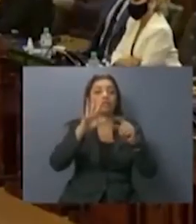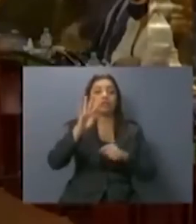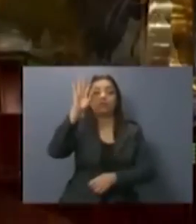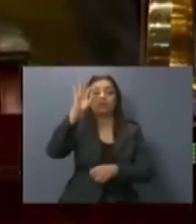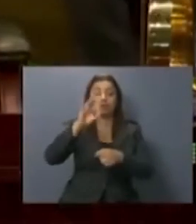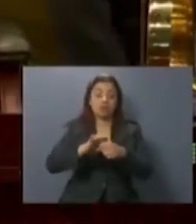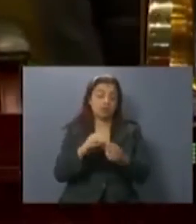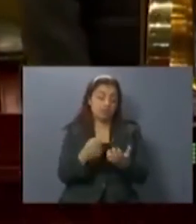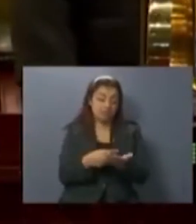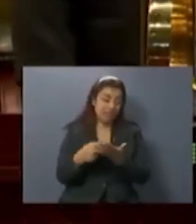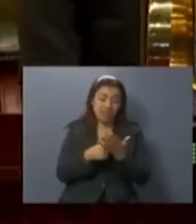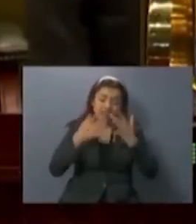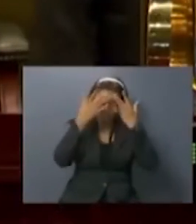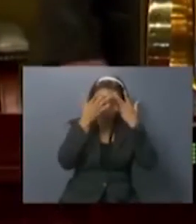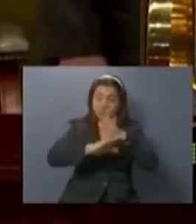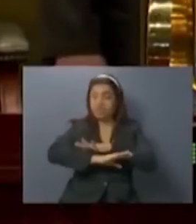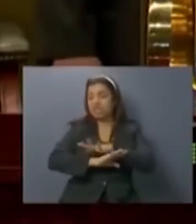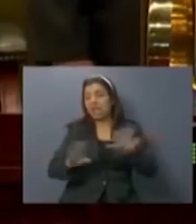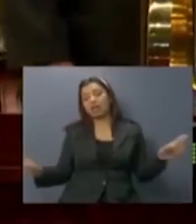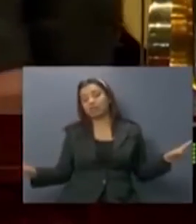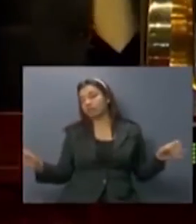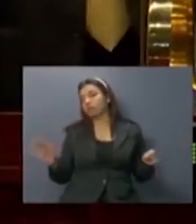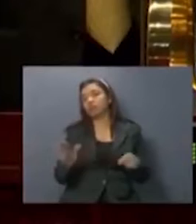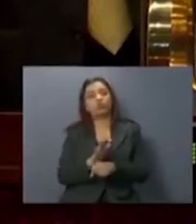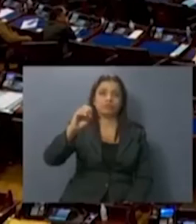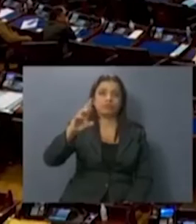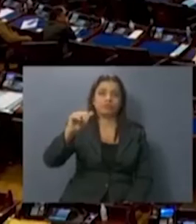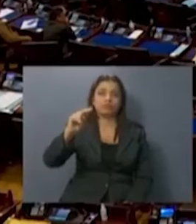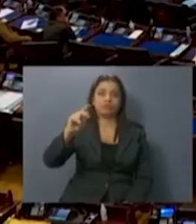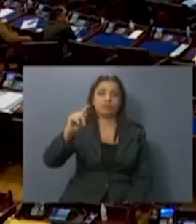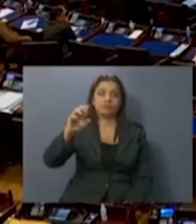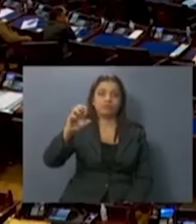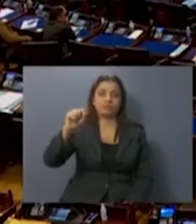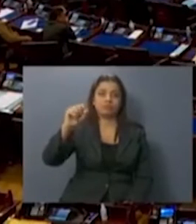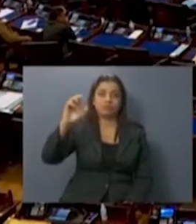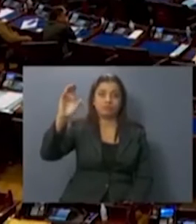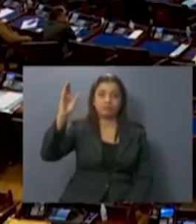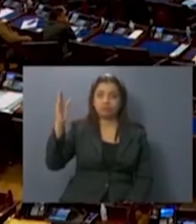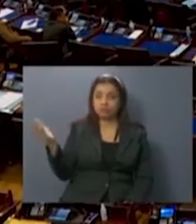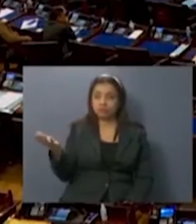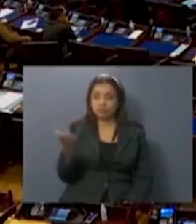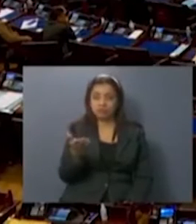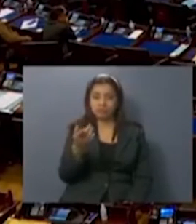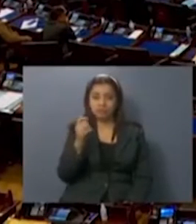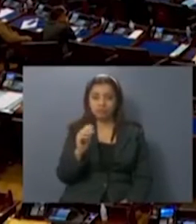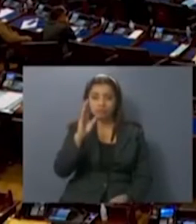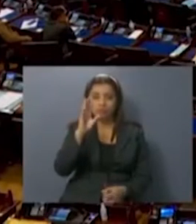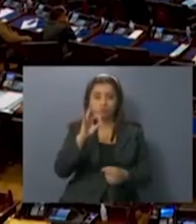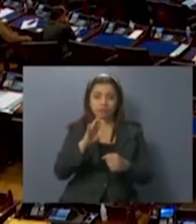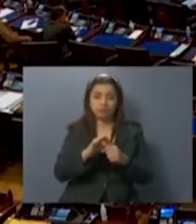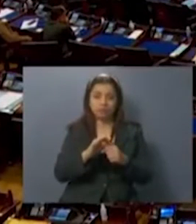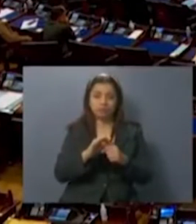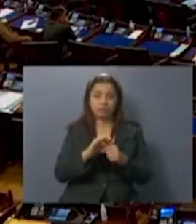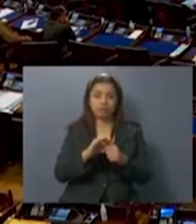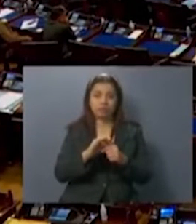generales, está viviendo la región, explica el ex canciller Francisco Aguirre Sacasa. Por un lado, hay la apreciación de que